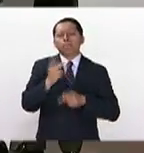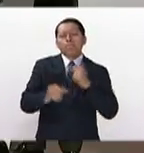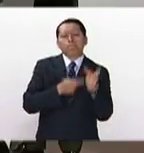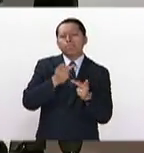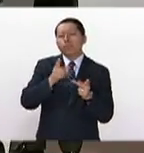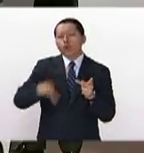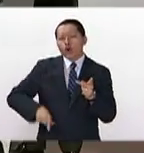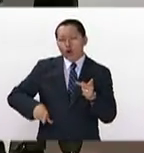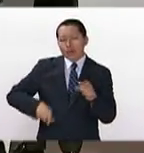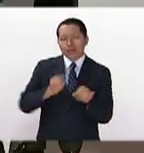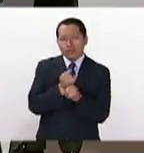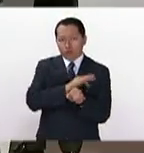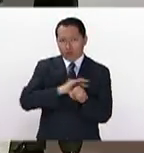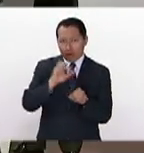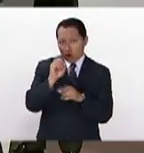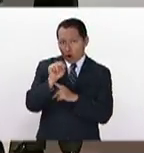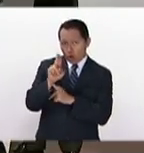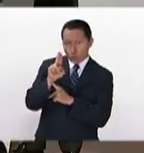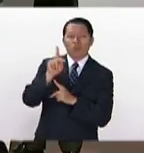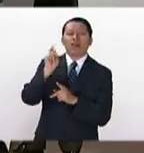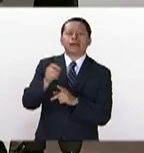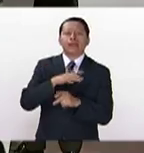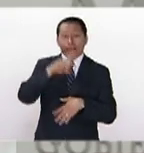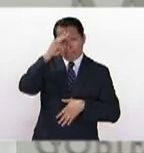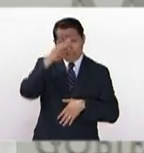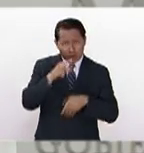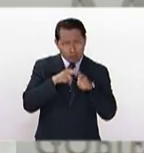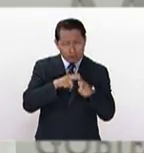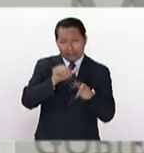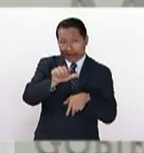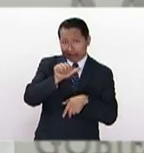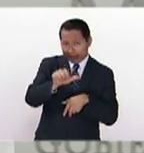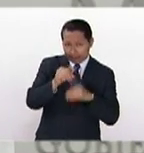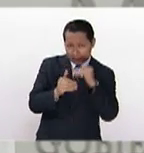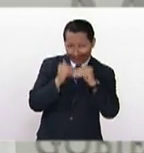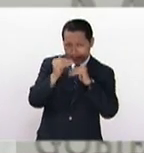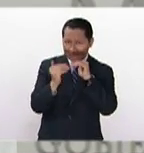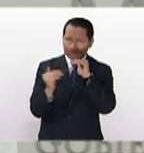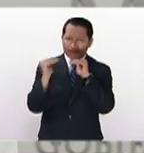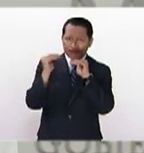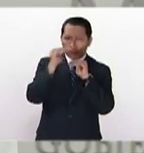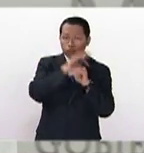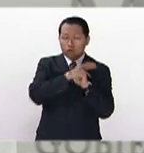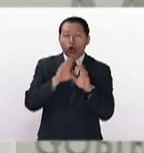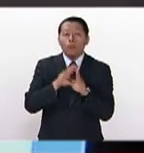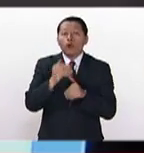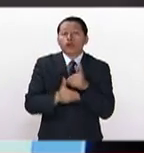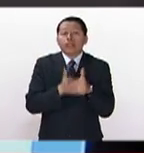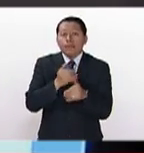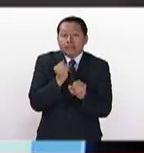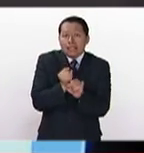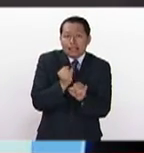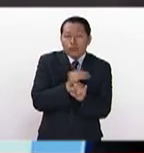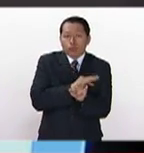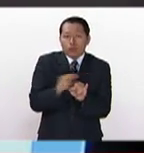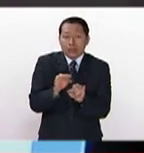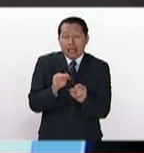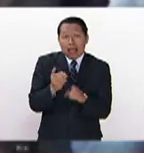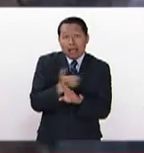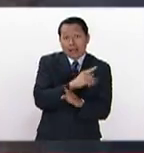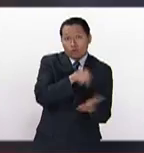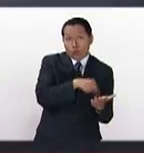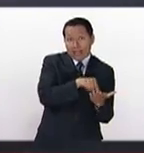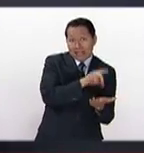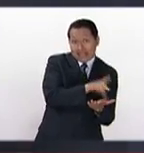electrónico de la Organización de Naciones Unidas, México avanzó 16 posiciones por la implementación de servicios en línea, al pasar del lugar